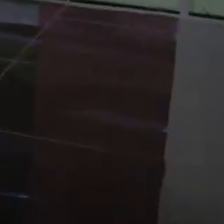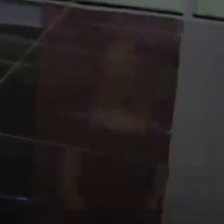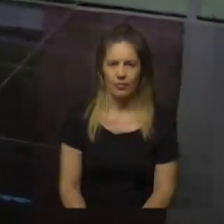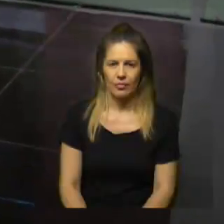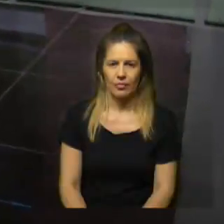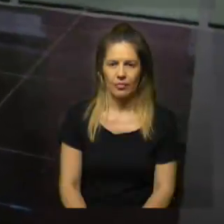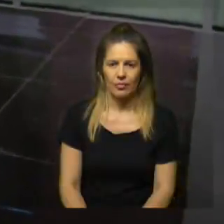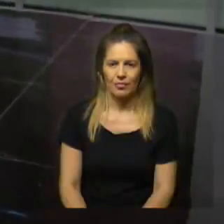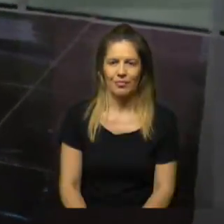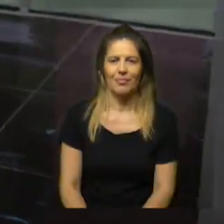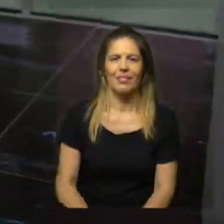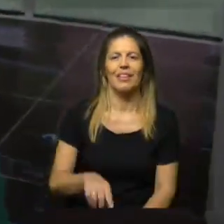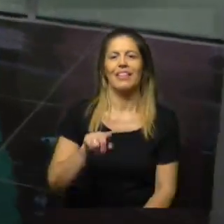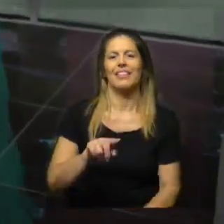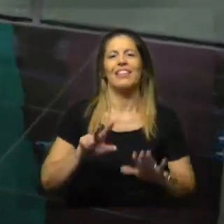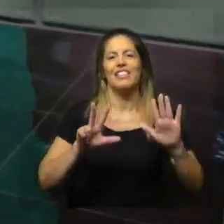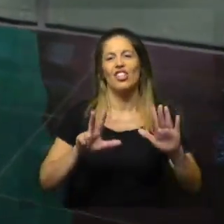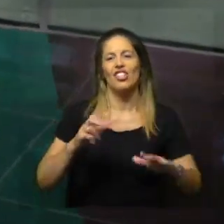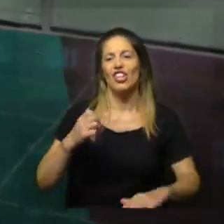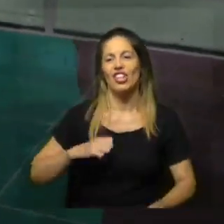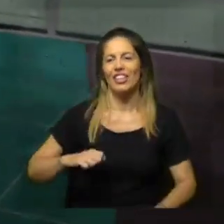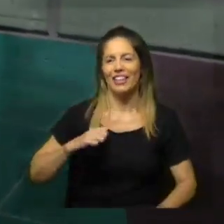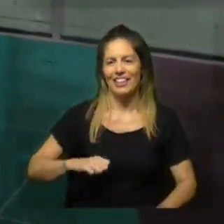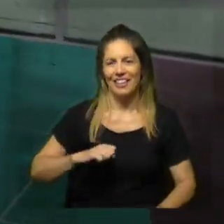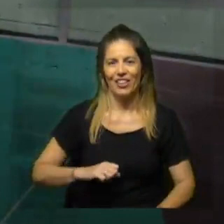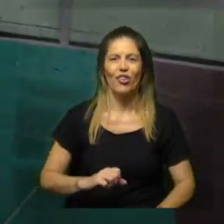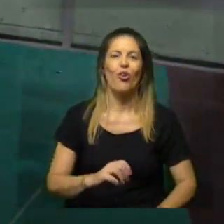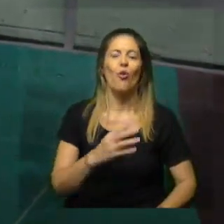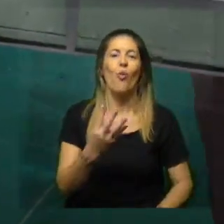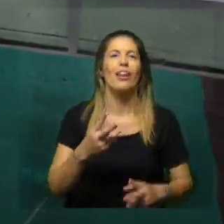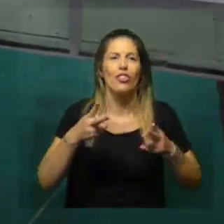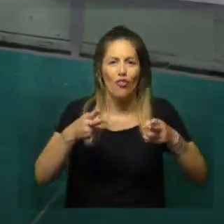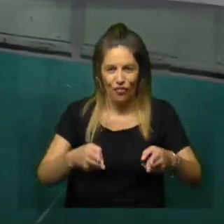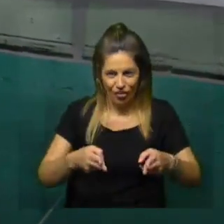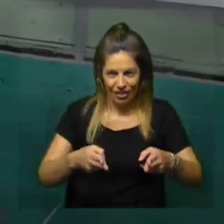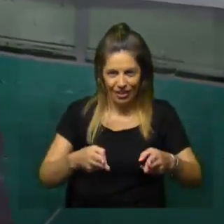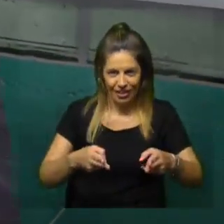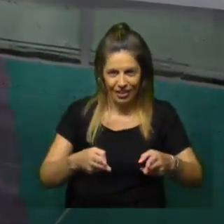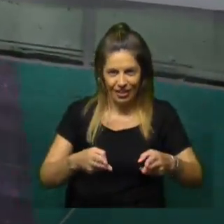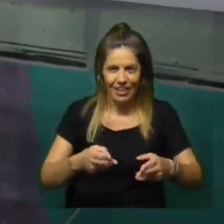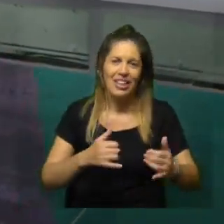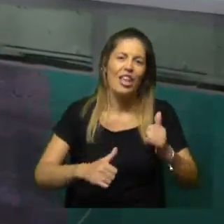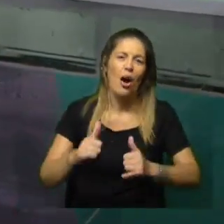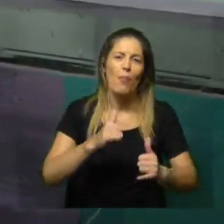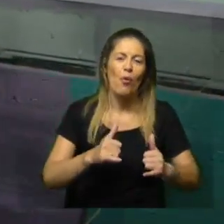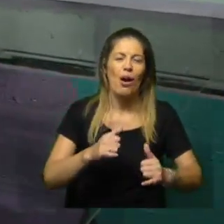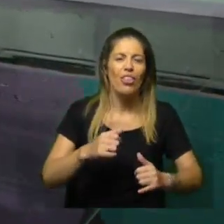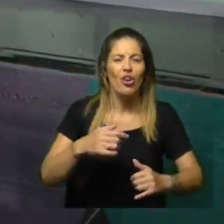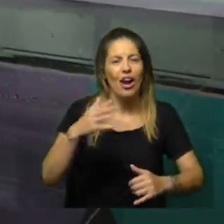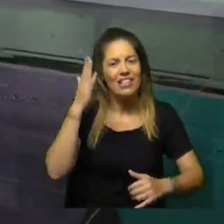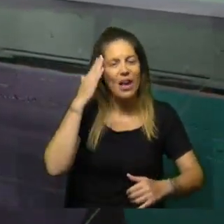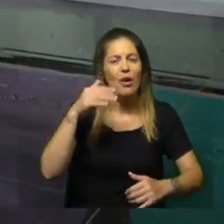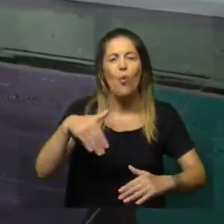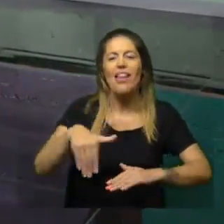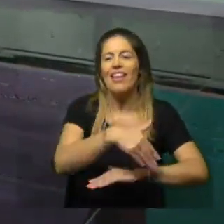Hecho elegido. No, no sé. No vale, te fuera concurso. Ese. Cuarto bloque. Estábamos jugando al de las calles, por eso. No, creo.